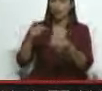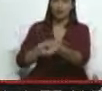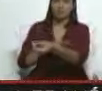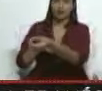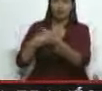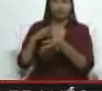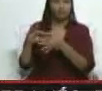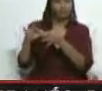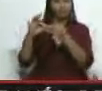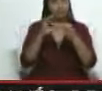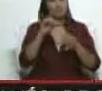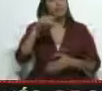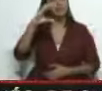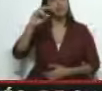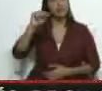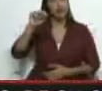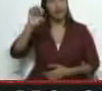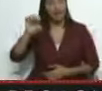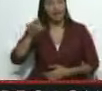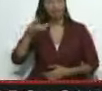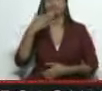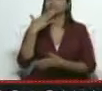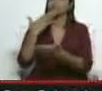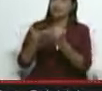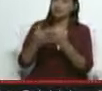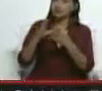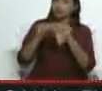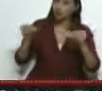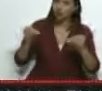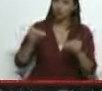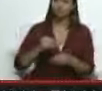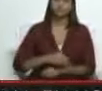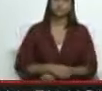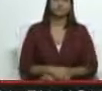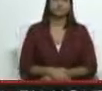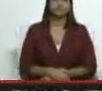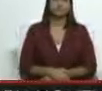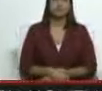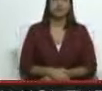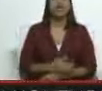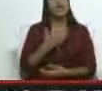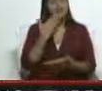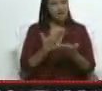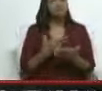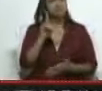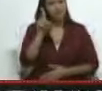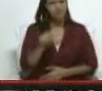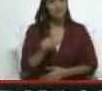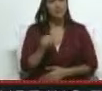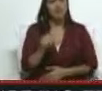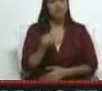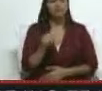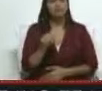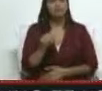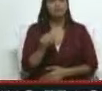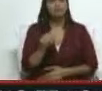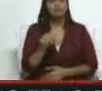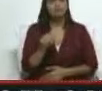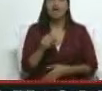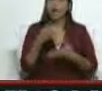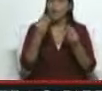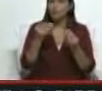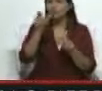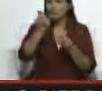nacional electoral y del movimiento republicano Gracias también a los muchos que se van a